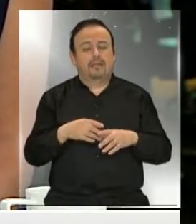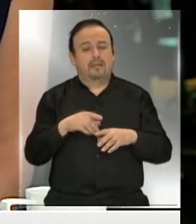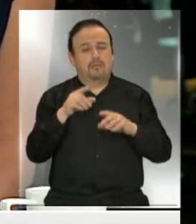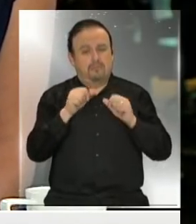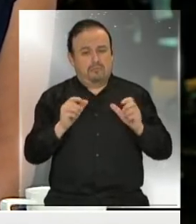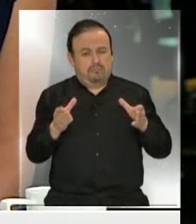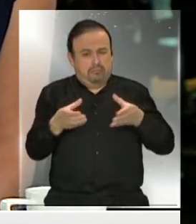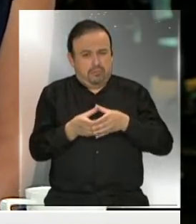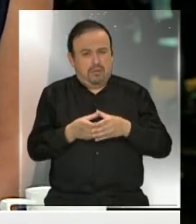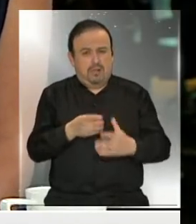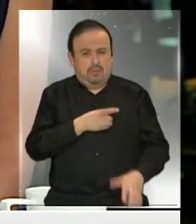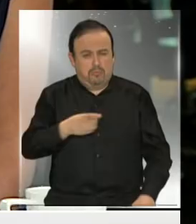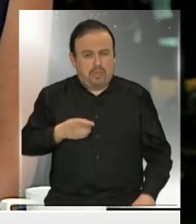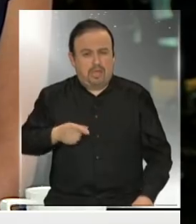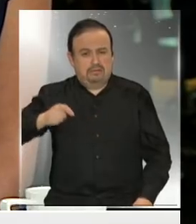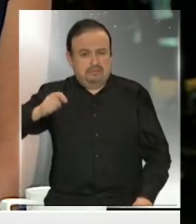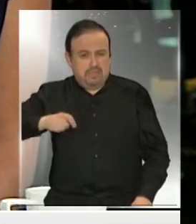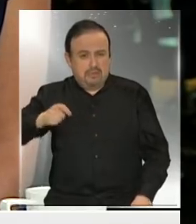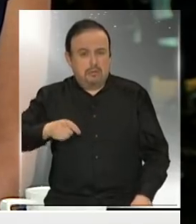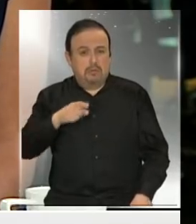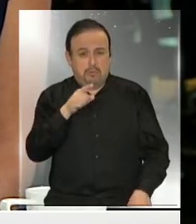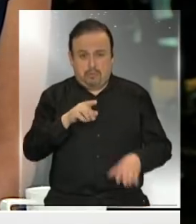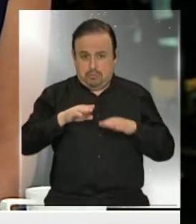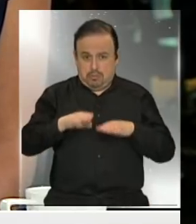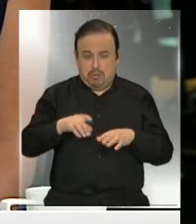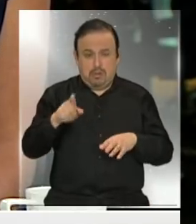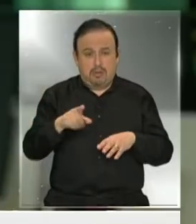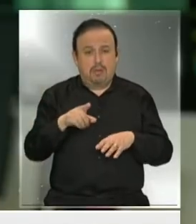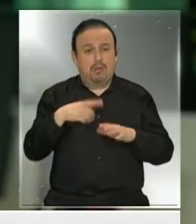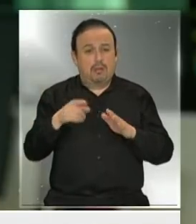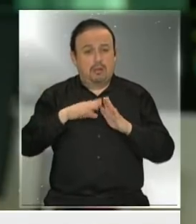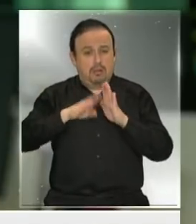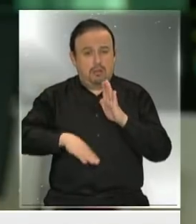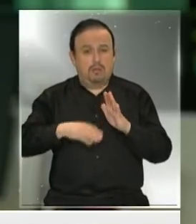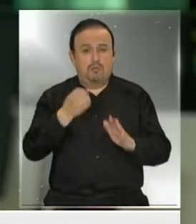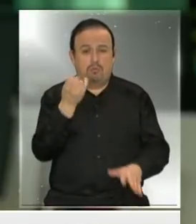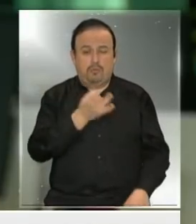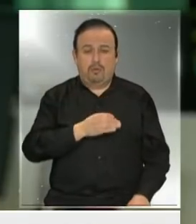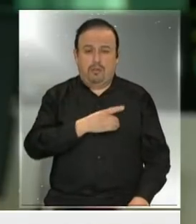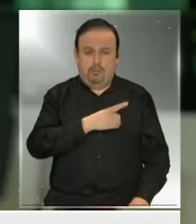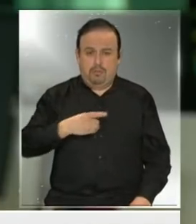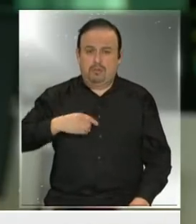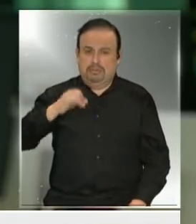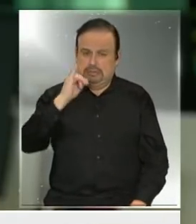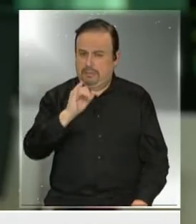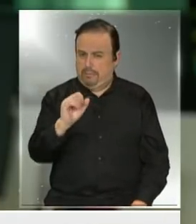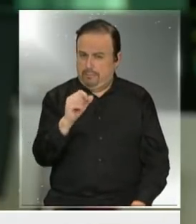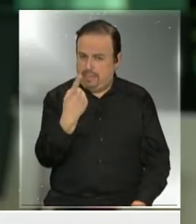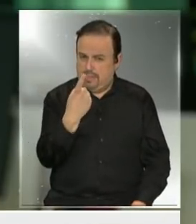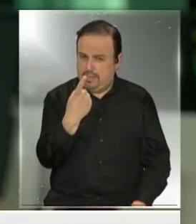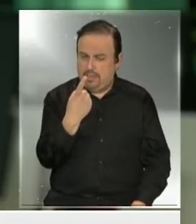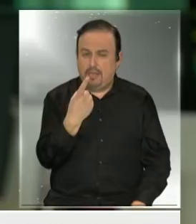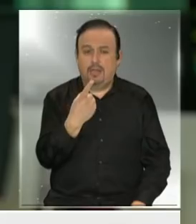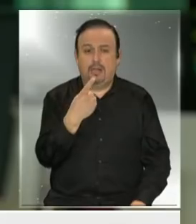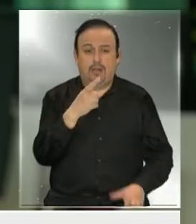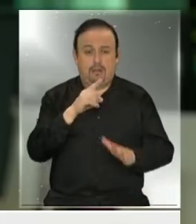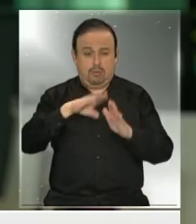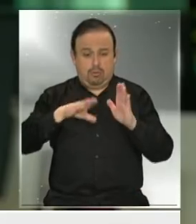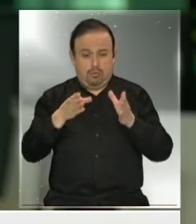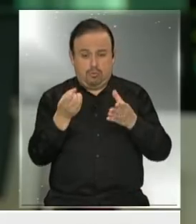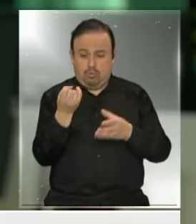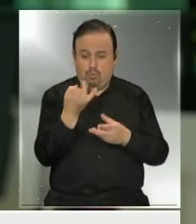considera que es una medida adecuada estaría dispuesta a rebajar el número de diputados sí pero primero bajemos el número de diputados